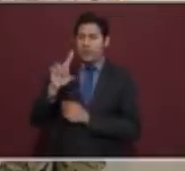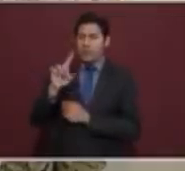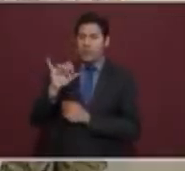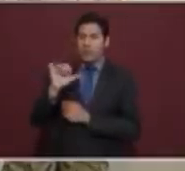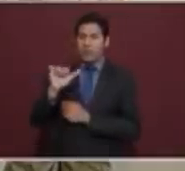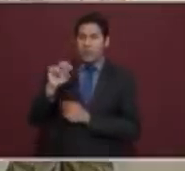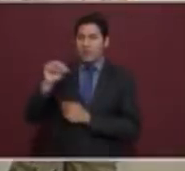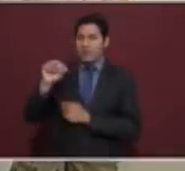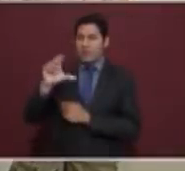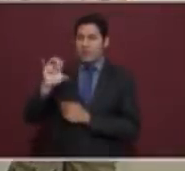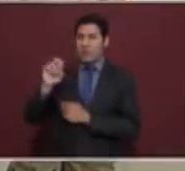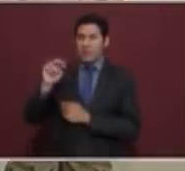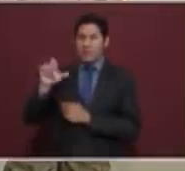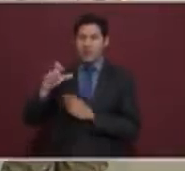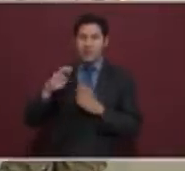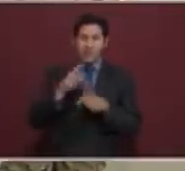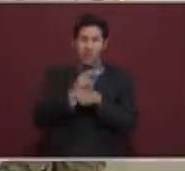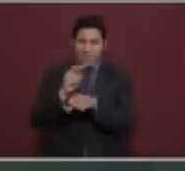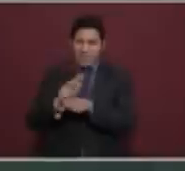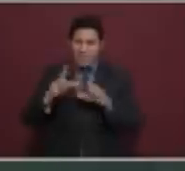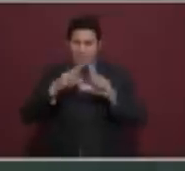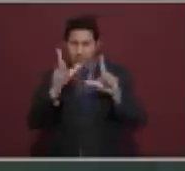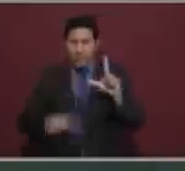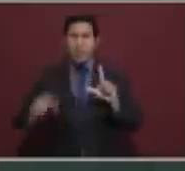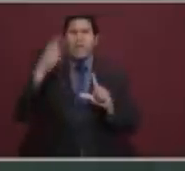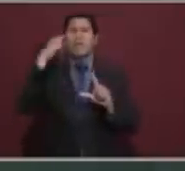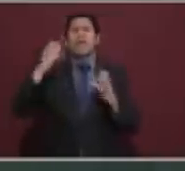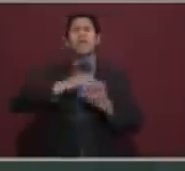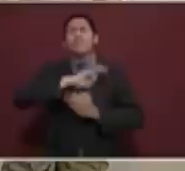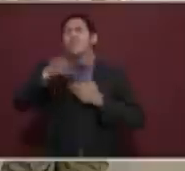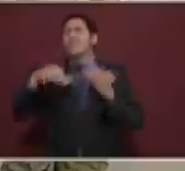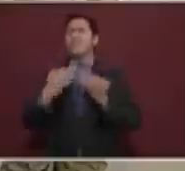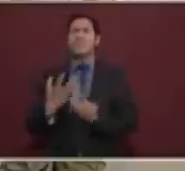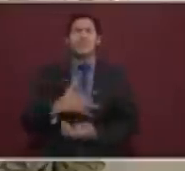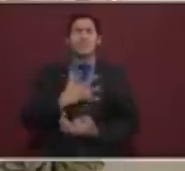la paz y la tranquilidad en el país